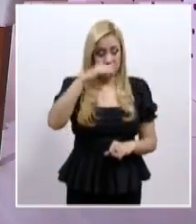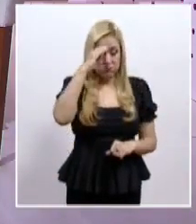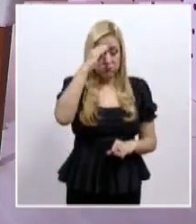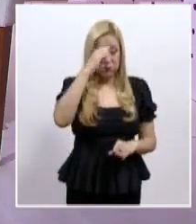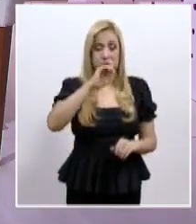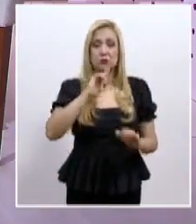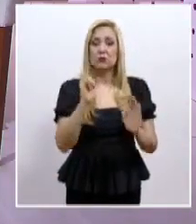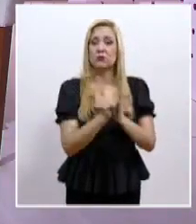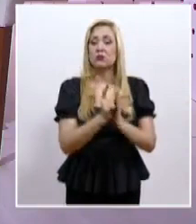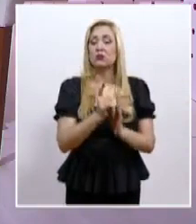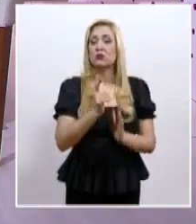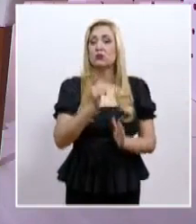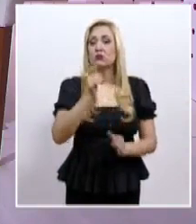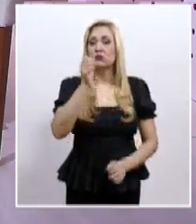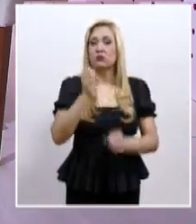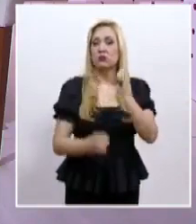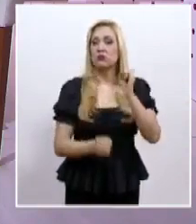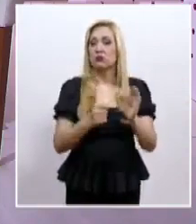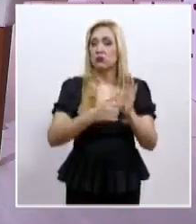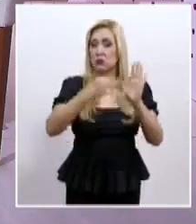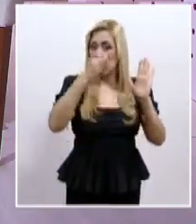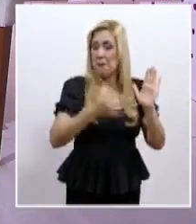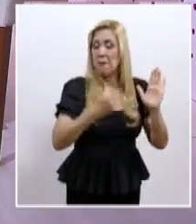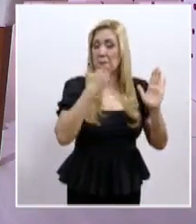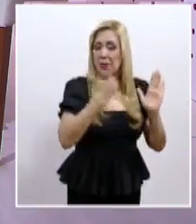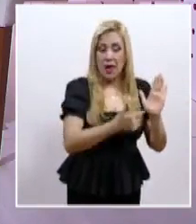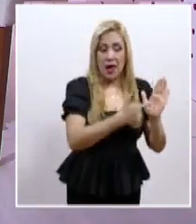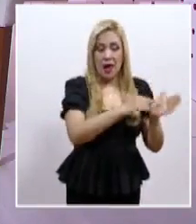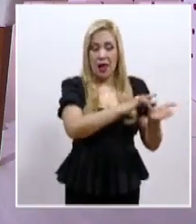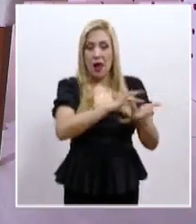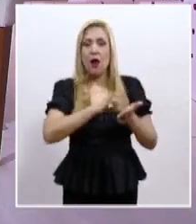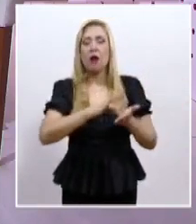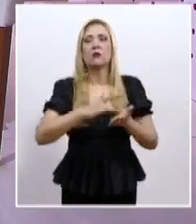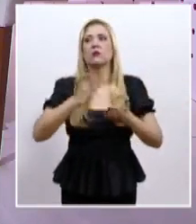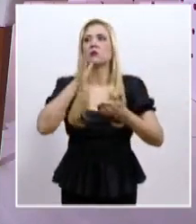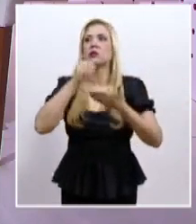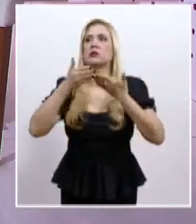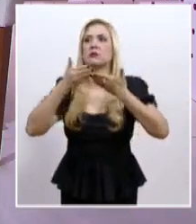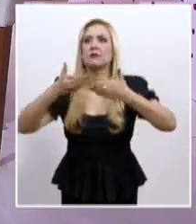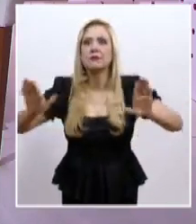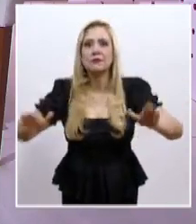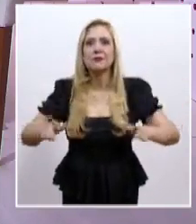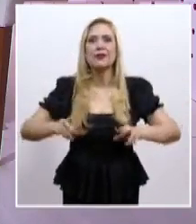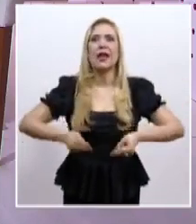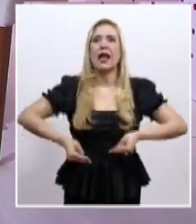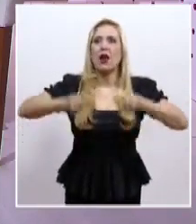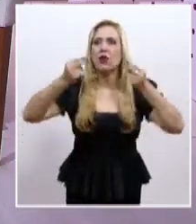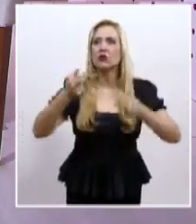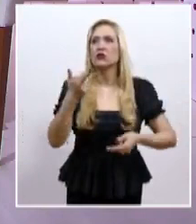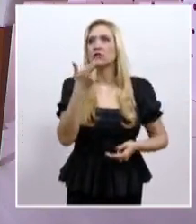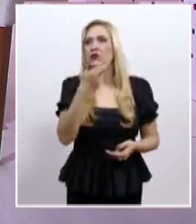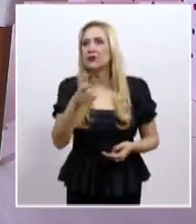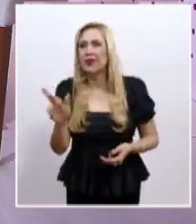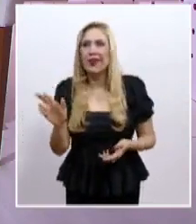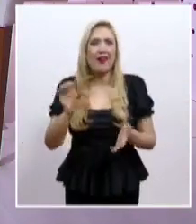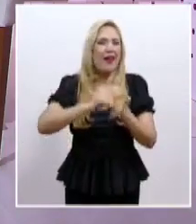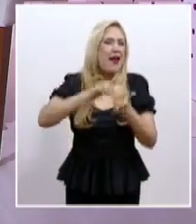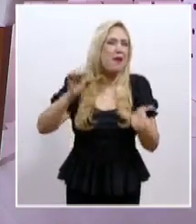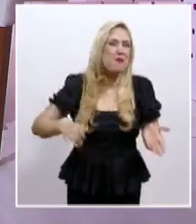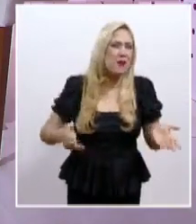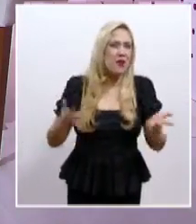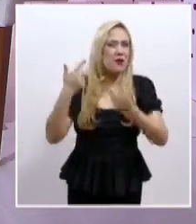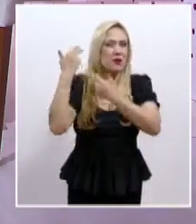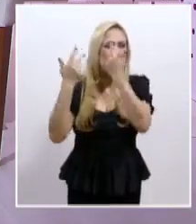pues el negocio no se puede desarrollar. Si yo voy a abrir un restaurante, un negocio, el que sea, y no tengo la